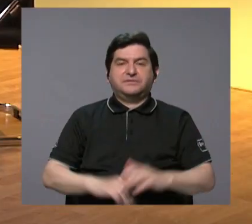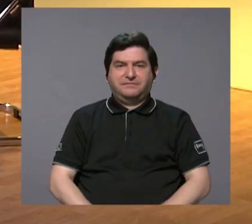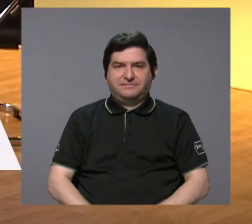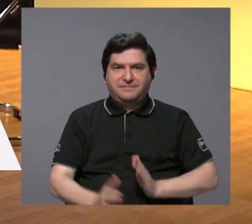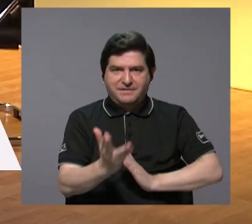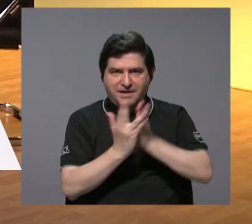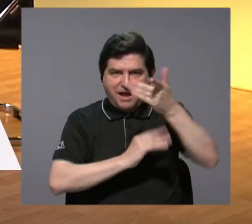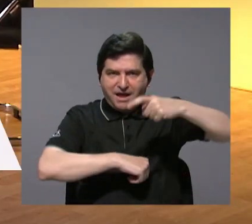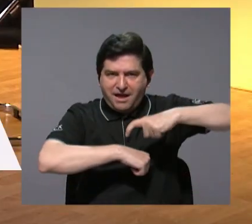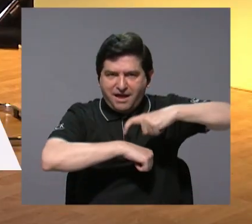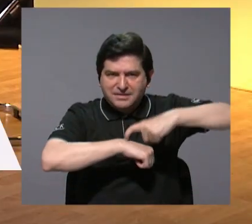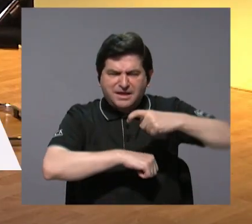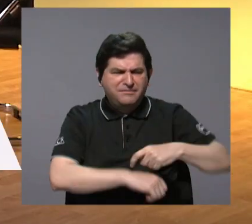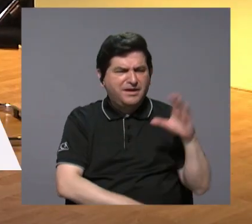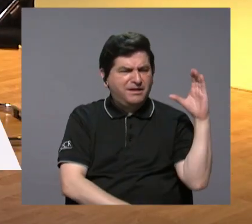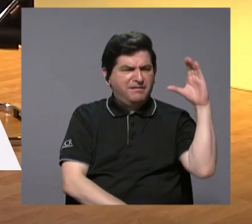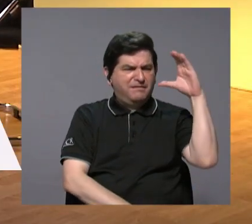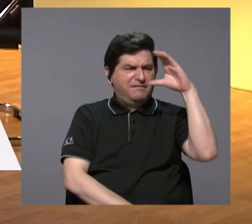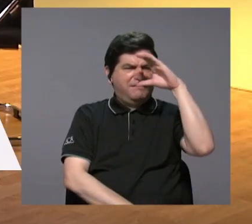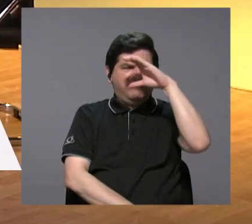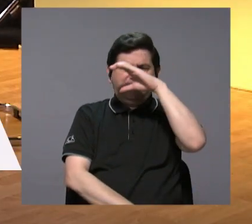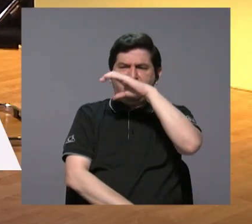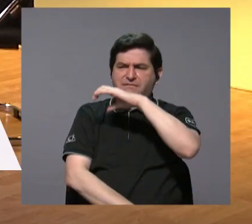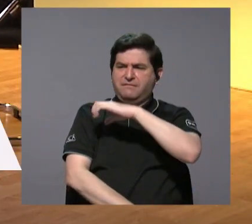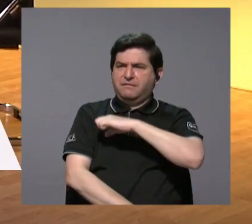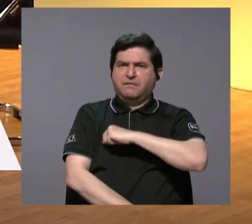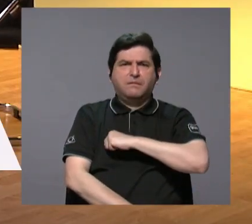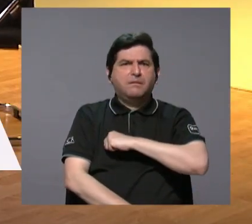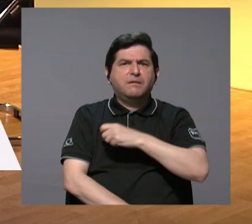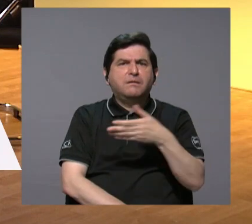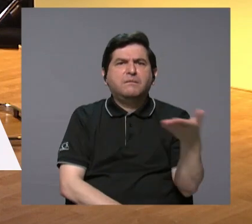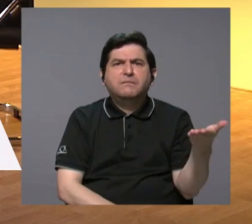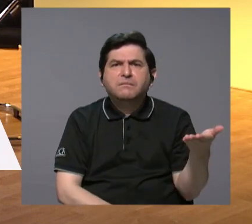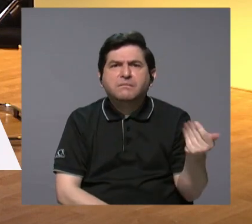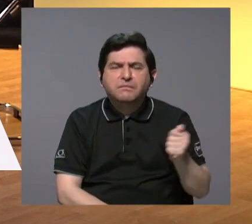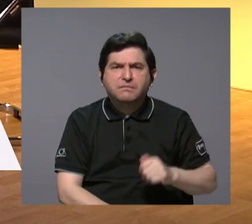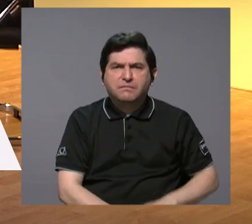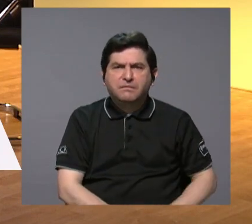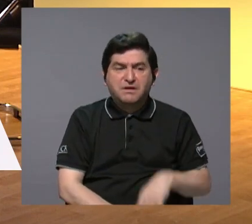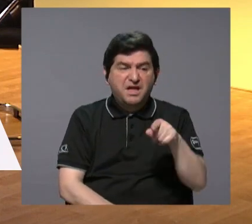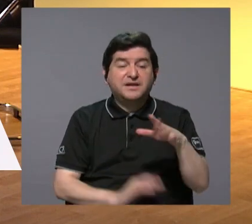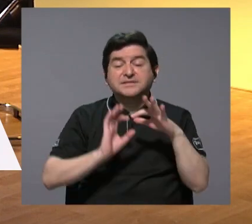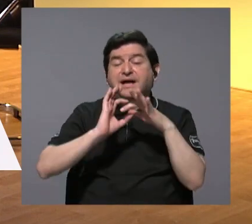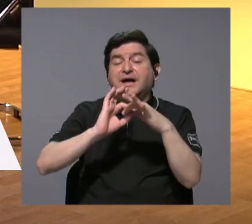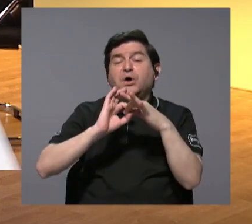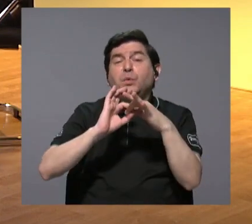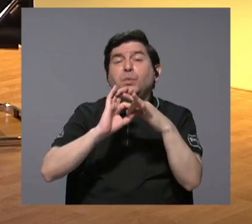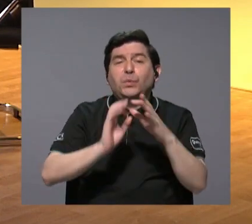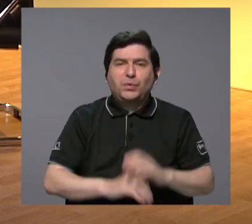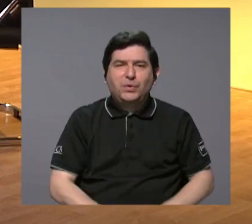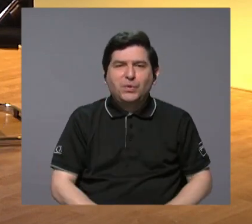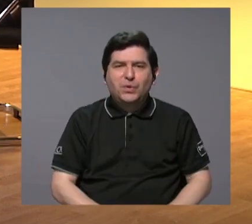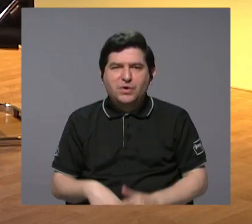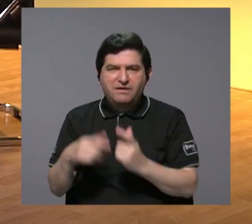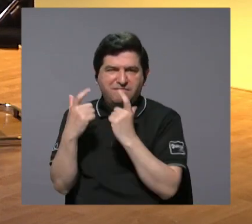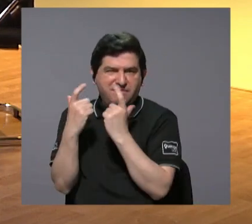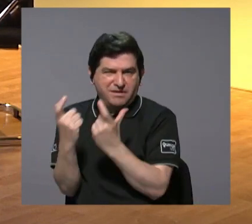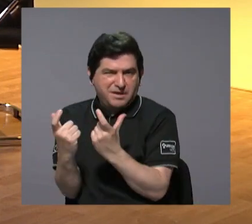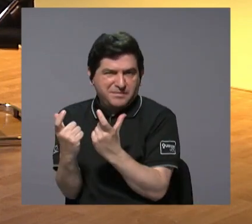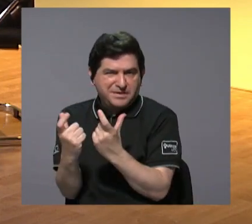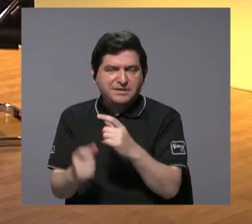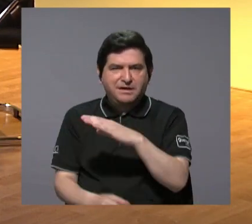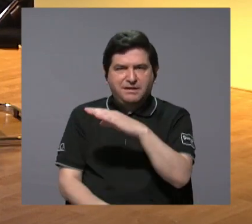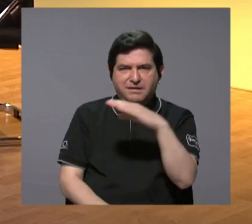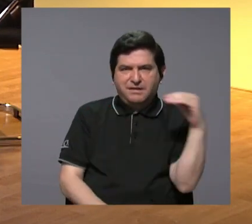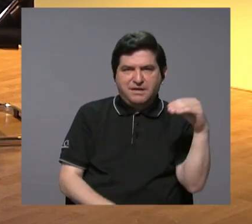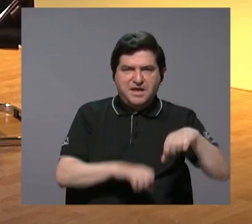través del tiempo lo que hemos visto es que ese matrimonio entre el capitalismo y